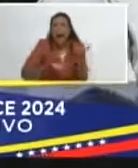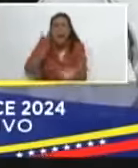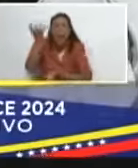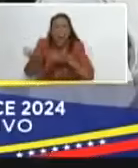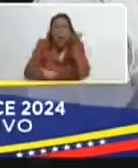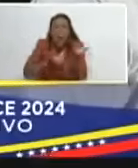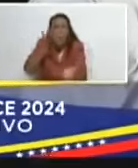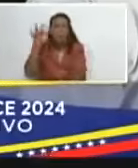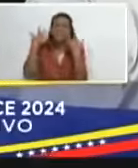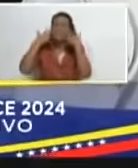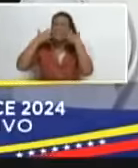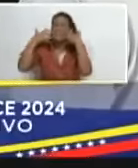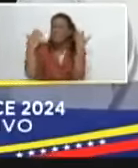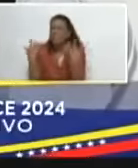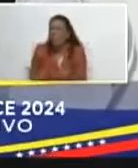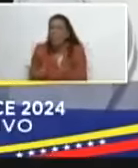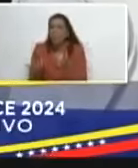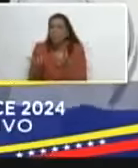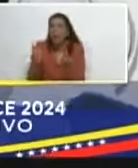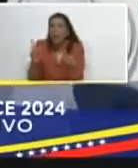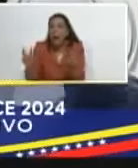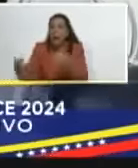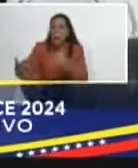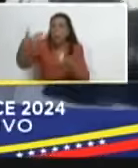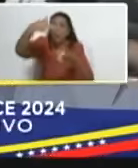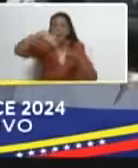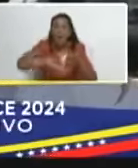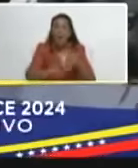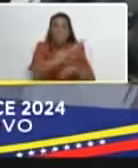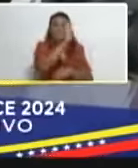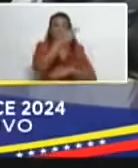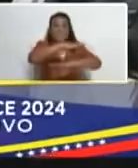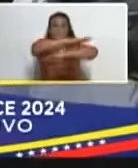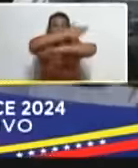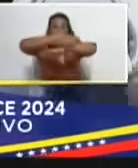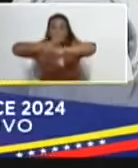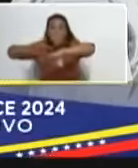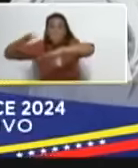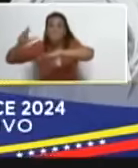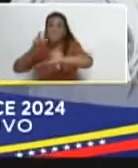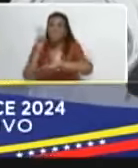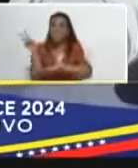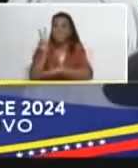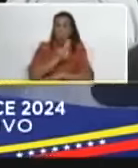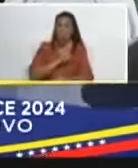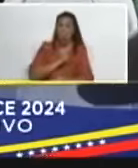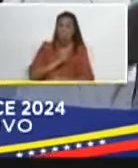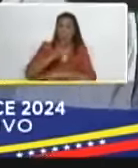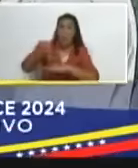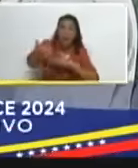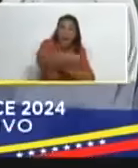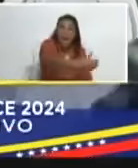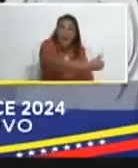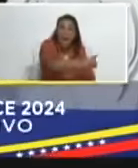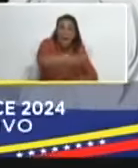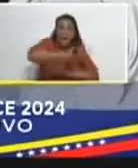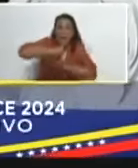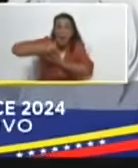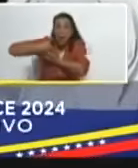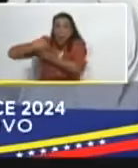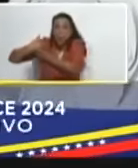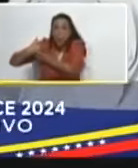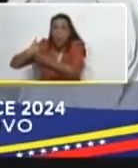mar, está llegando a los mares de Venezuela y entonces se está recuperando y una vez